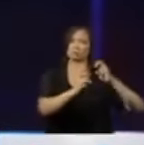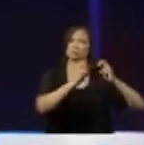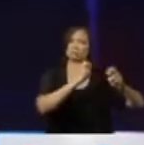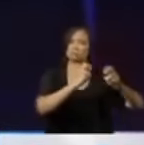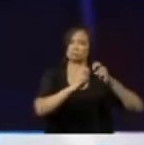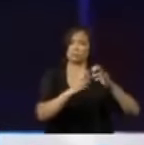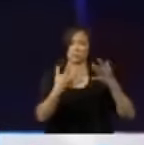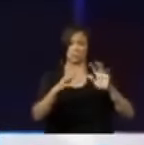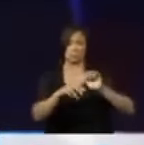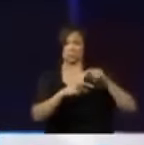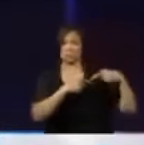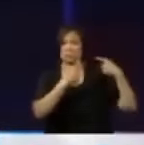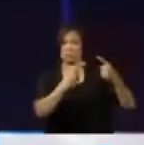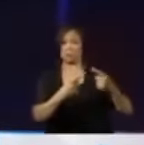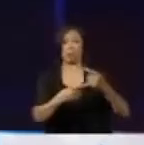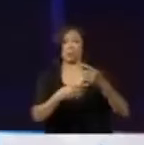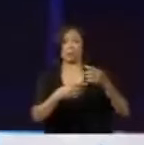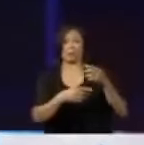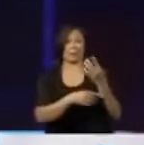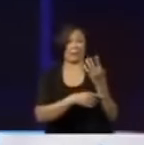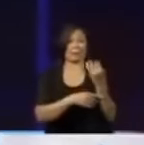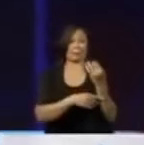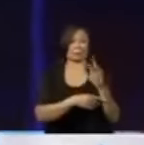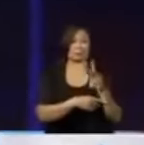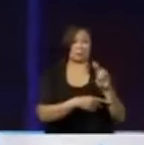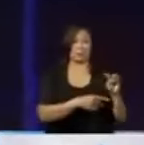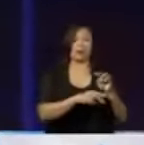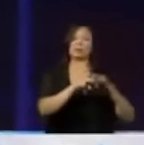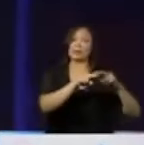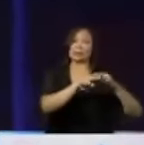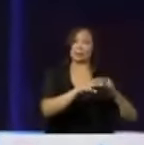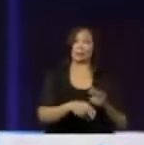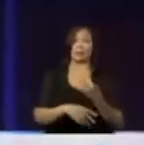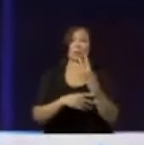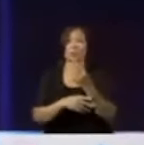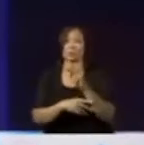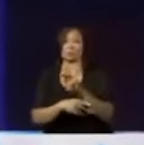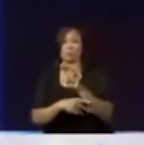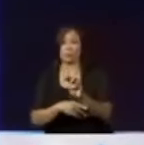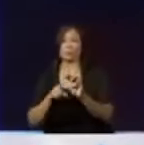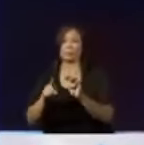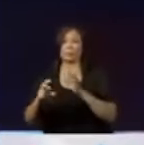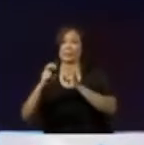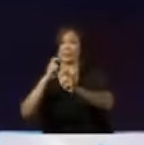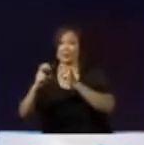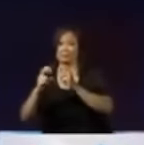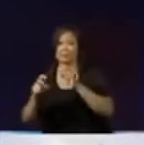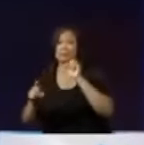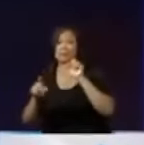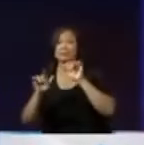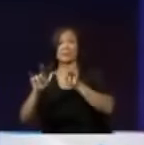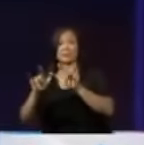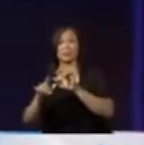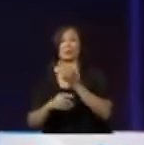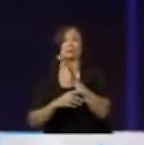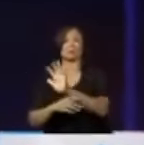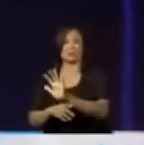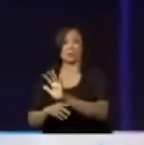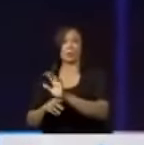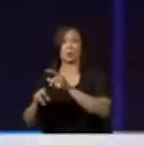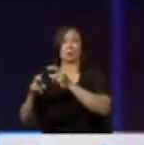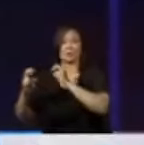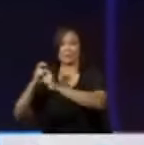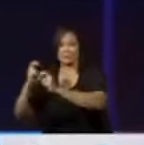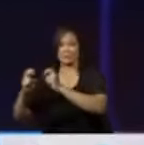fecha nosotros estamos en construcción 14 kilómetros de monorriel, 4 kilómetros de teleférico en Santiago, 5 kilómetros